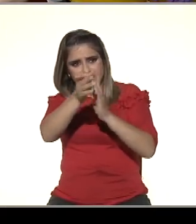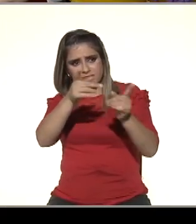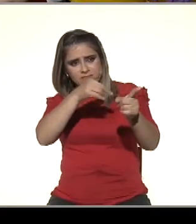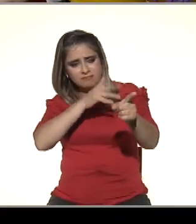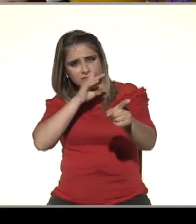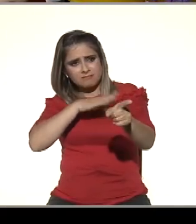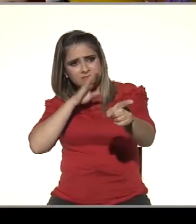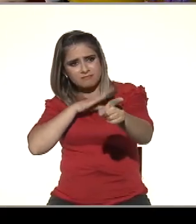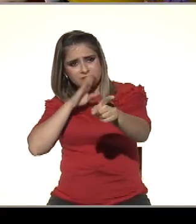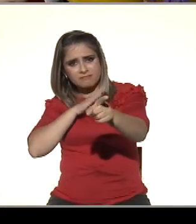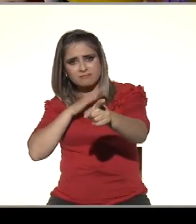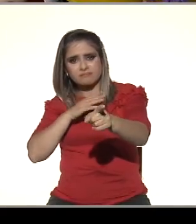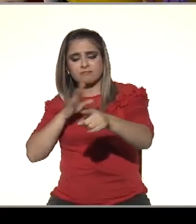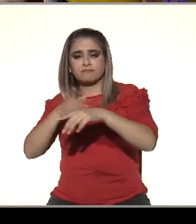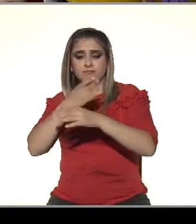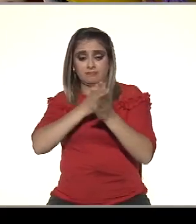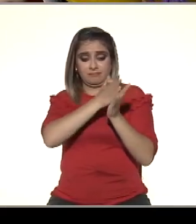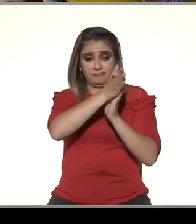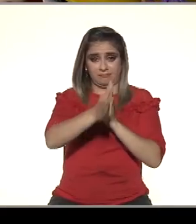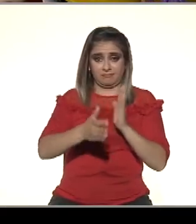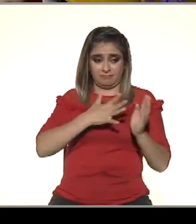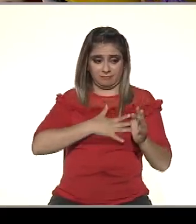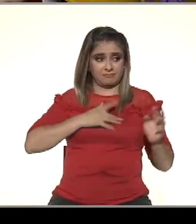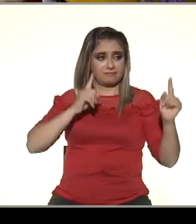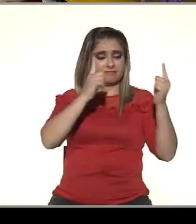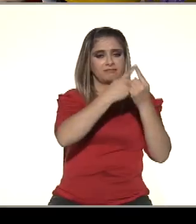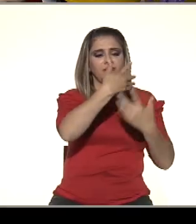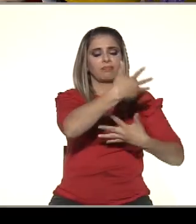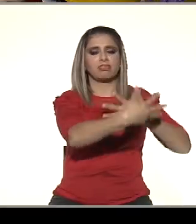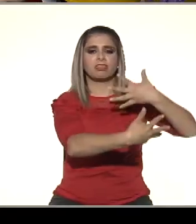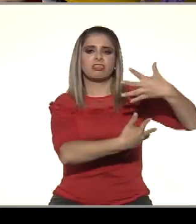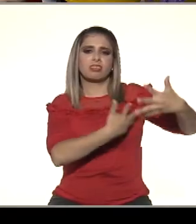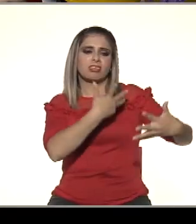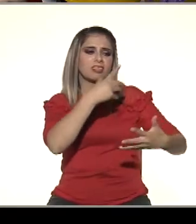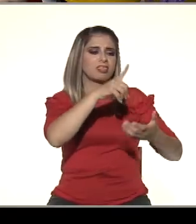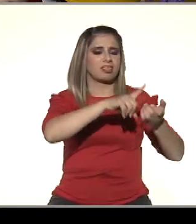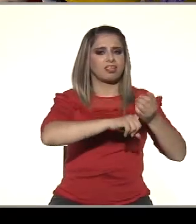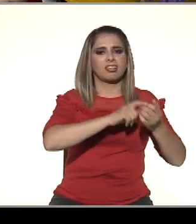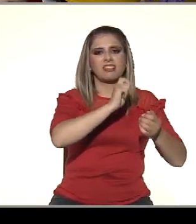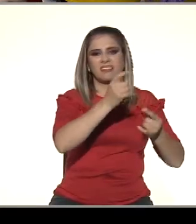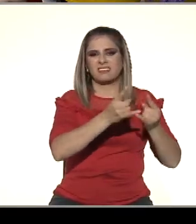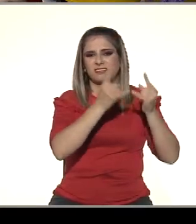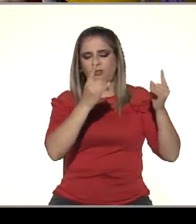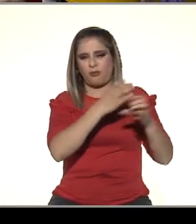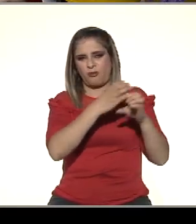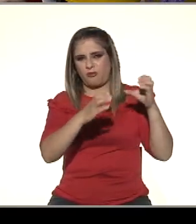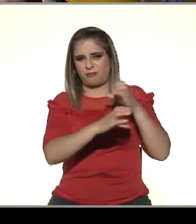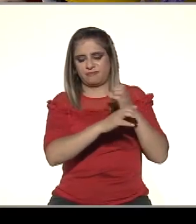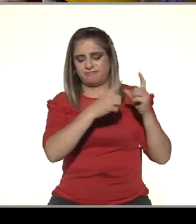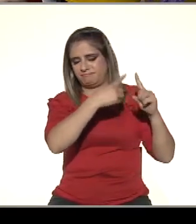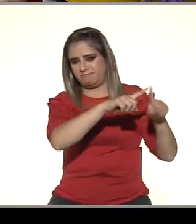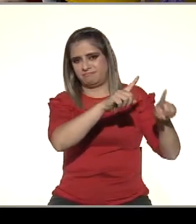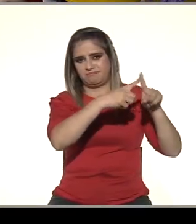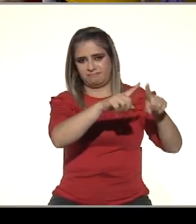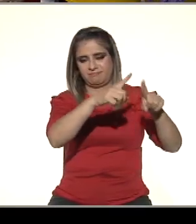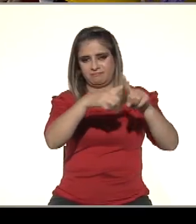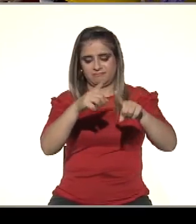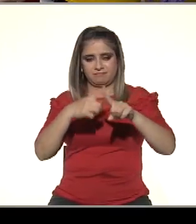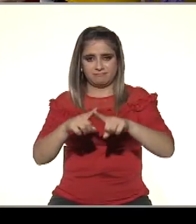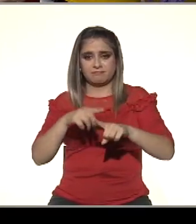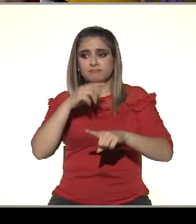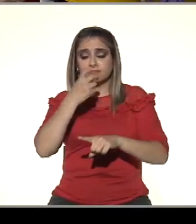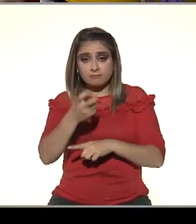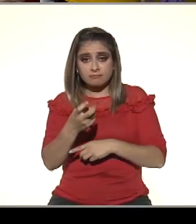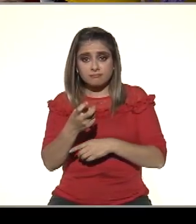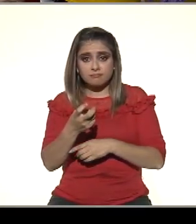infidelidad siempre está llena de pasión, imaginación, de construcción, de historias, de cosas, ¿sí?, que perdemos.